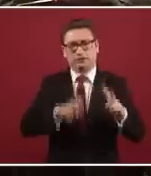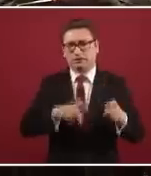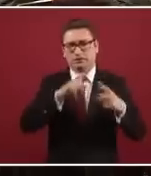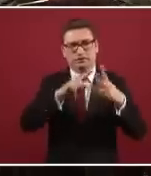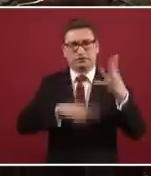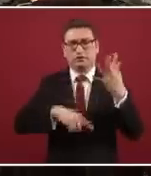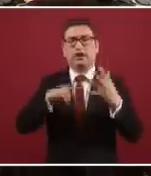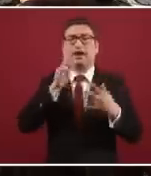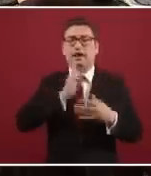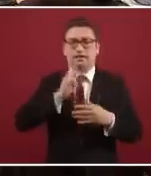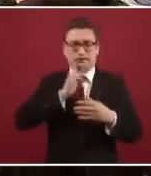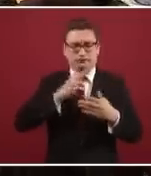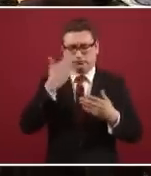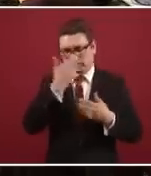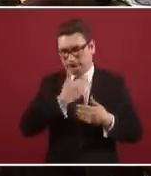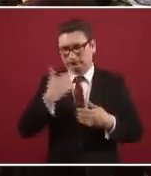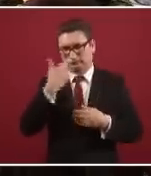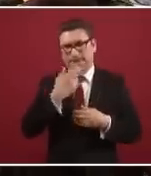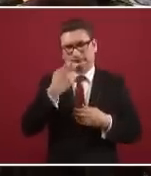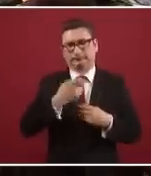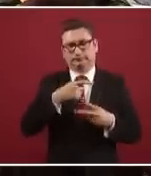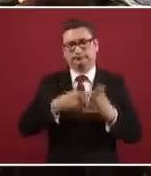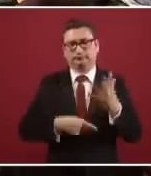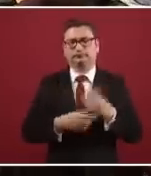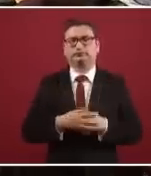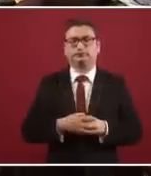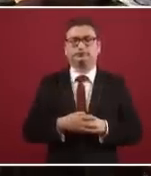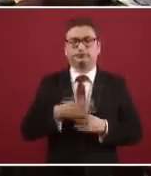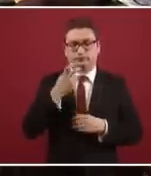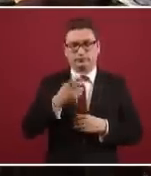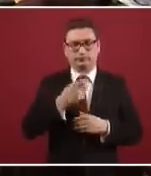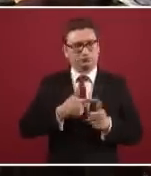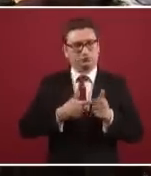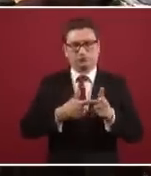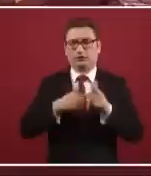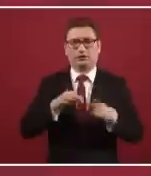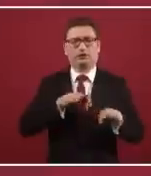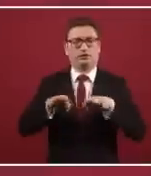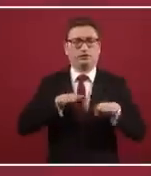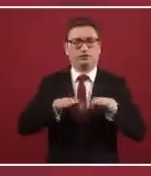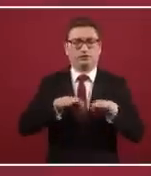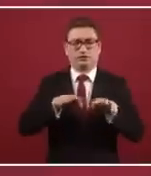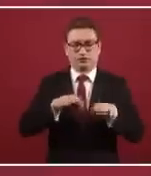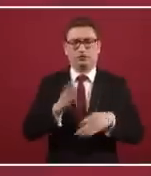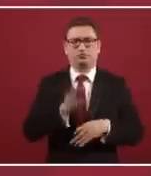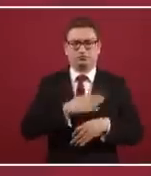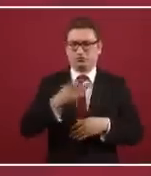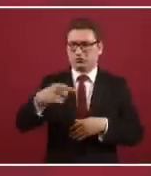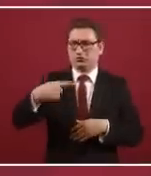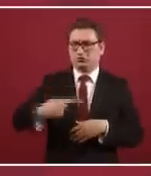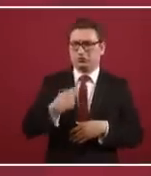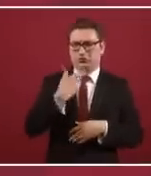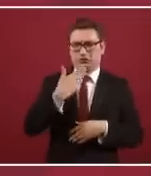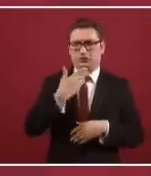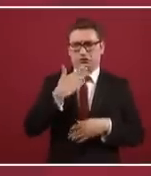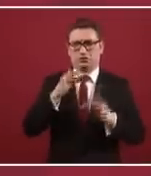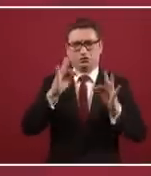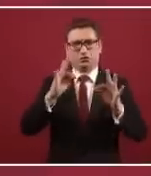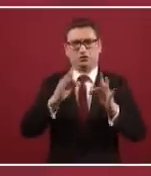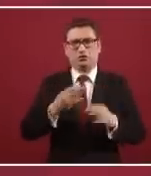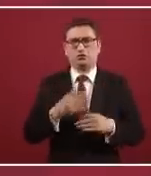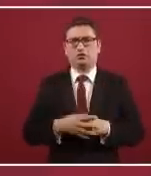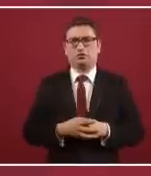esto, revisarlo. ¿Sí? En eso estamos, pero es muy bueno tu planteamiento, muy